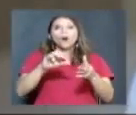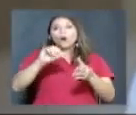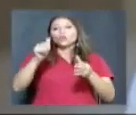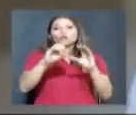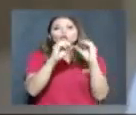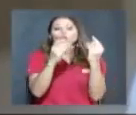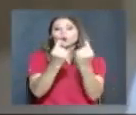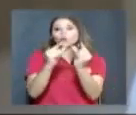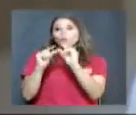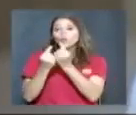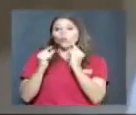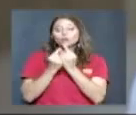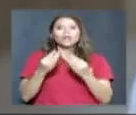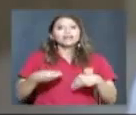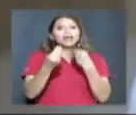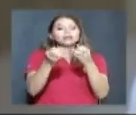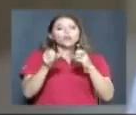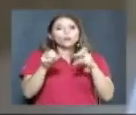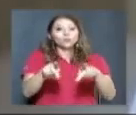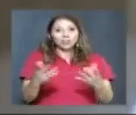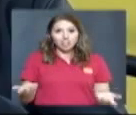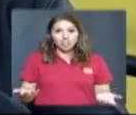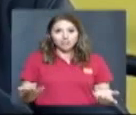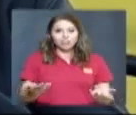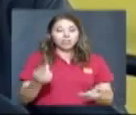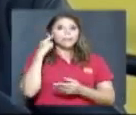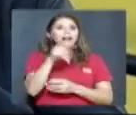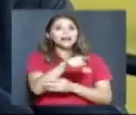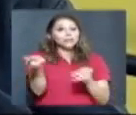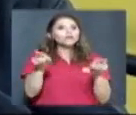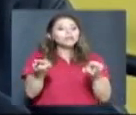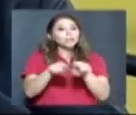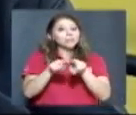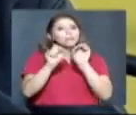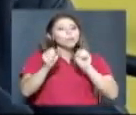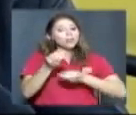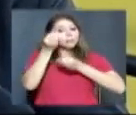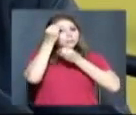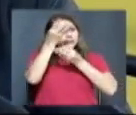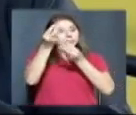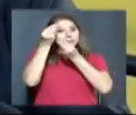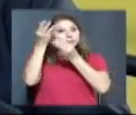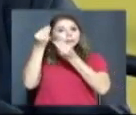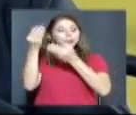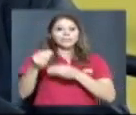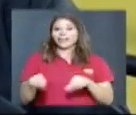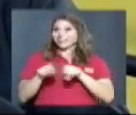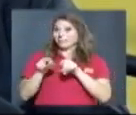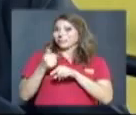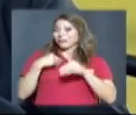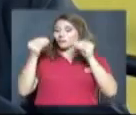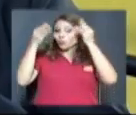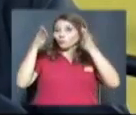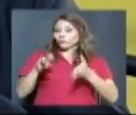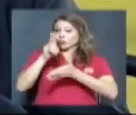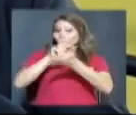profesor universitario entre nosotros también y conoce la parte técnica. A mí me pasa mucho en la universidad, no sé usted,